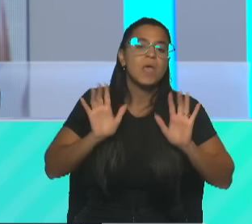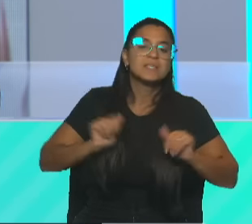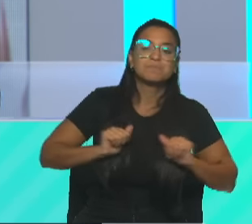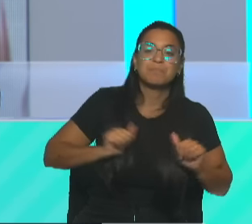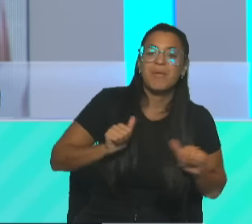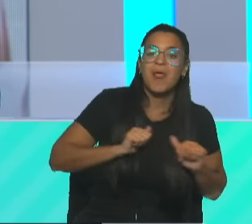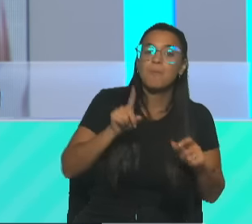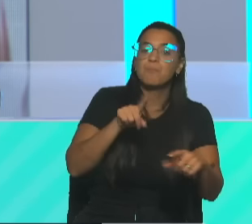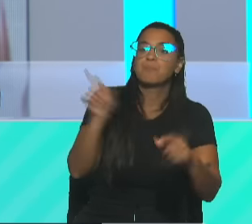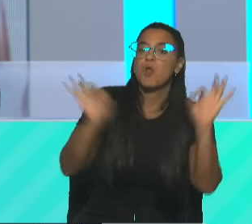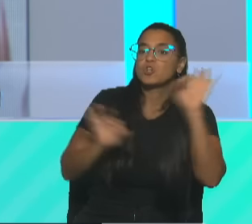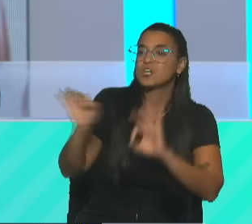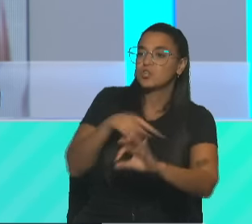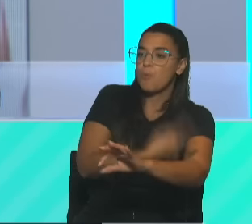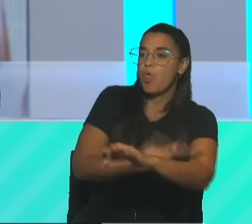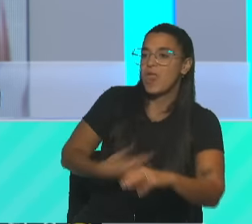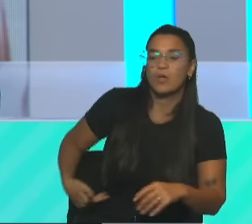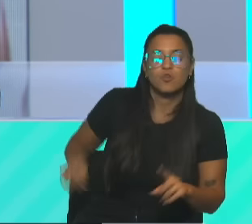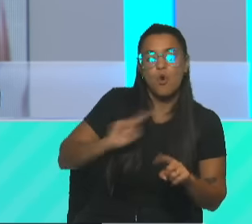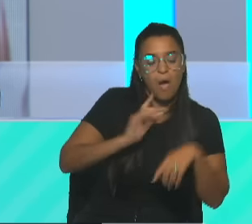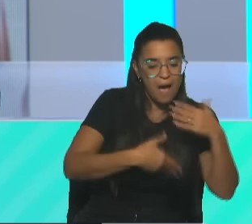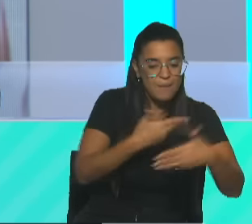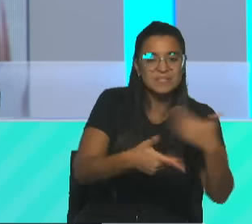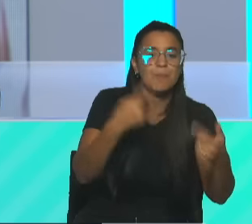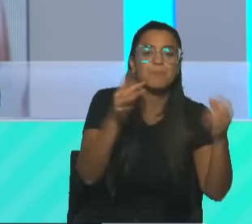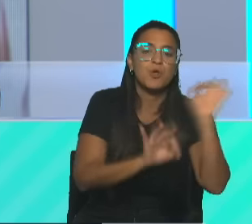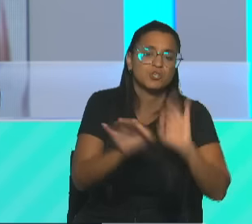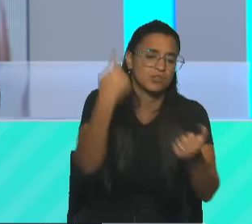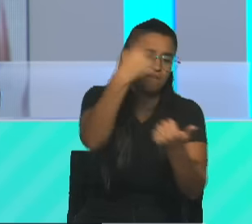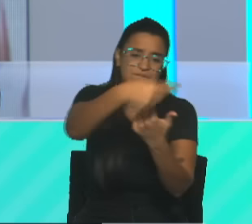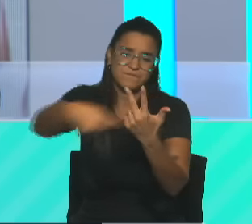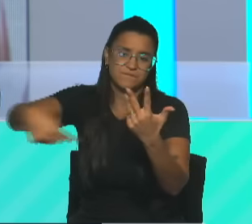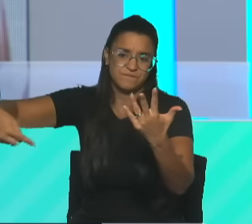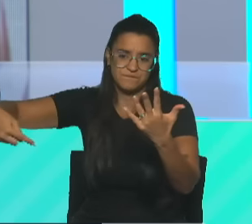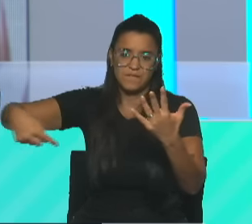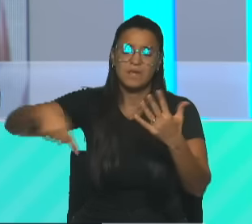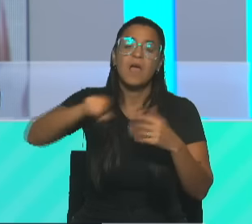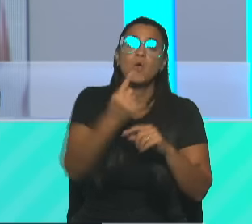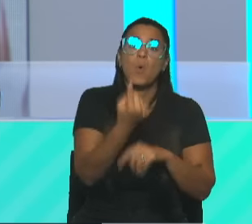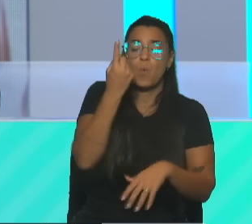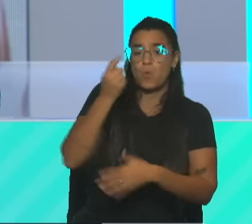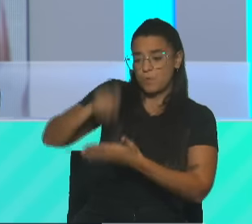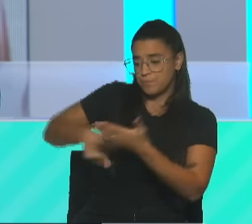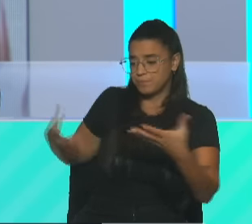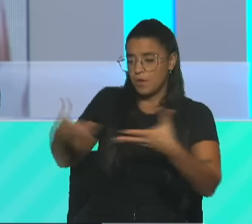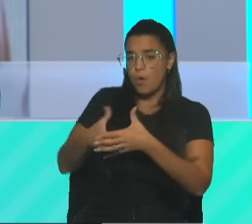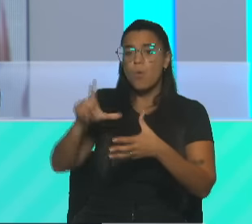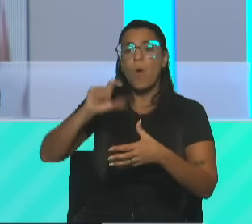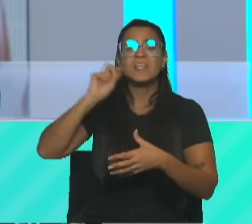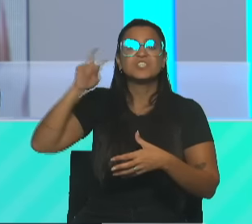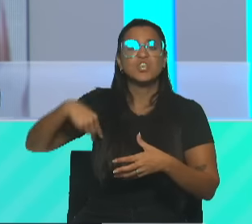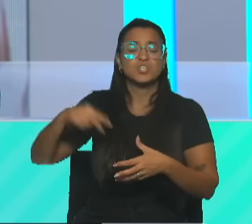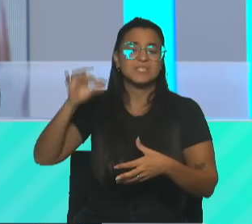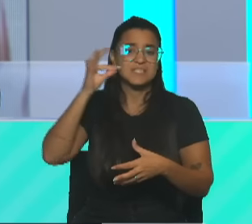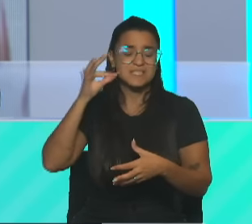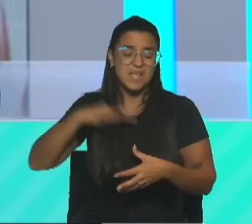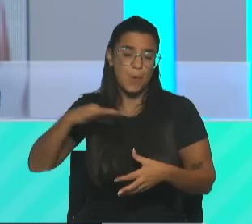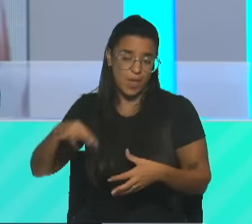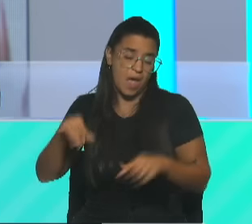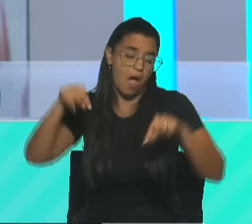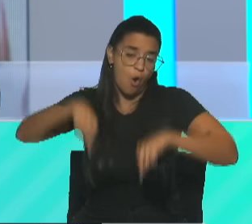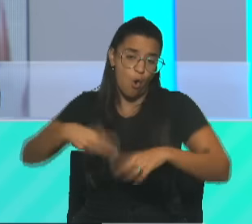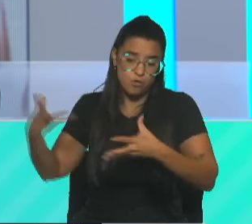ejecutivo sino avanzar también con los diferentes proyectos hay uno que lo firmaron los diputados de la coalición cívica hoy integran ese